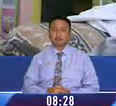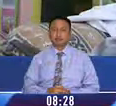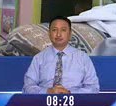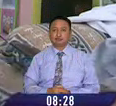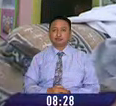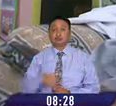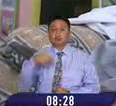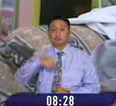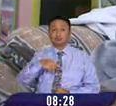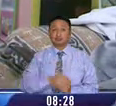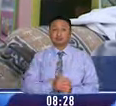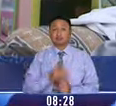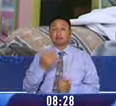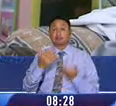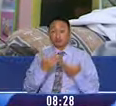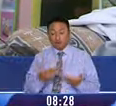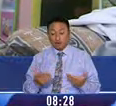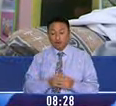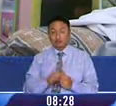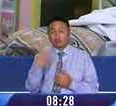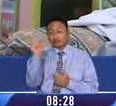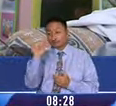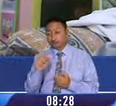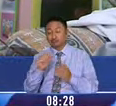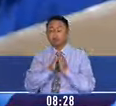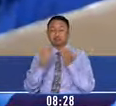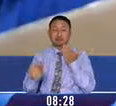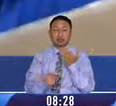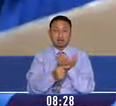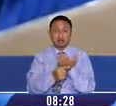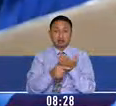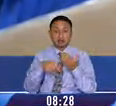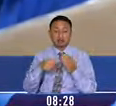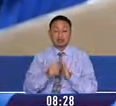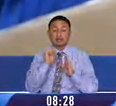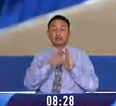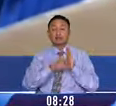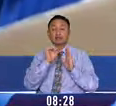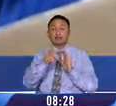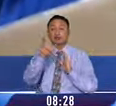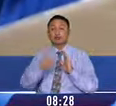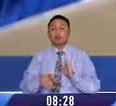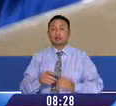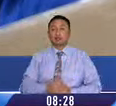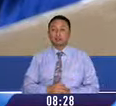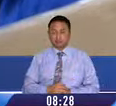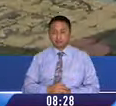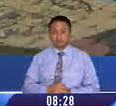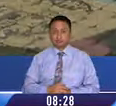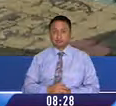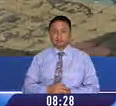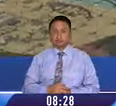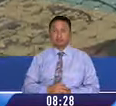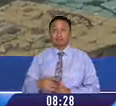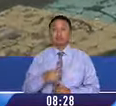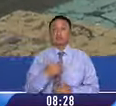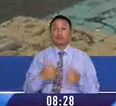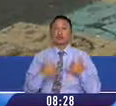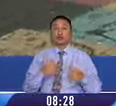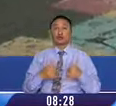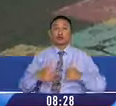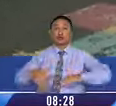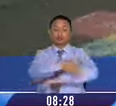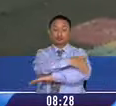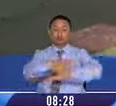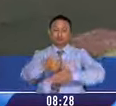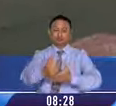De ahí que cada adorno, pintura, focos y libros proviene de donaciones de los mismos vecinos. Las rayuelas plasmadas en la calle